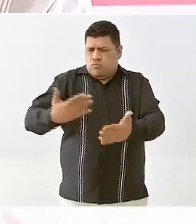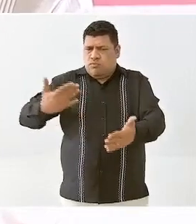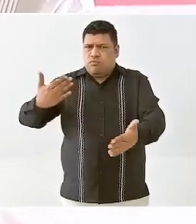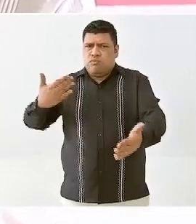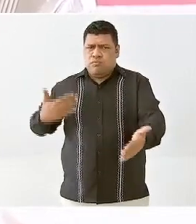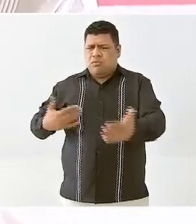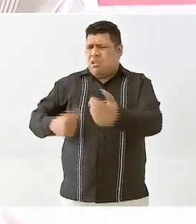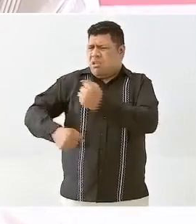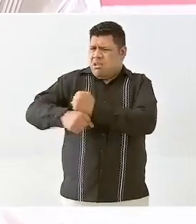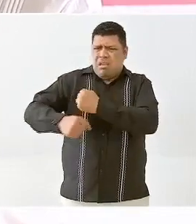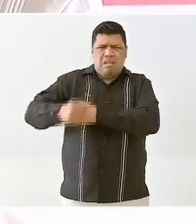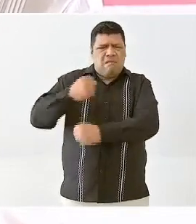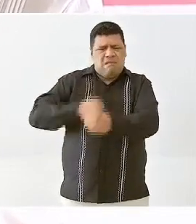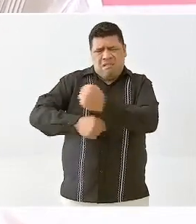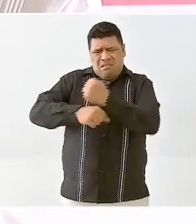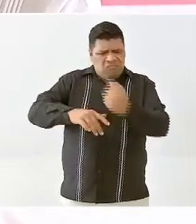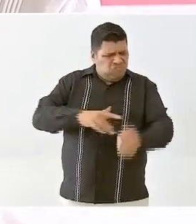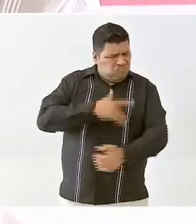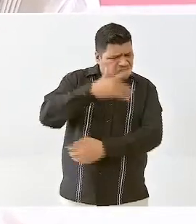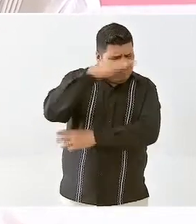durante décadas.